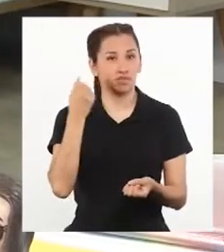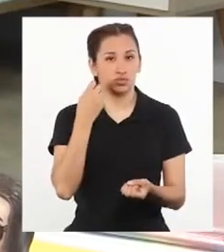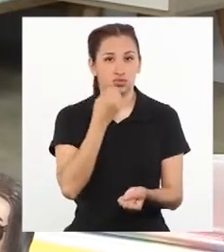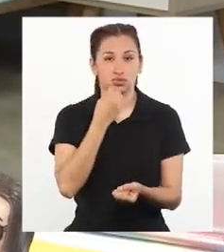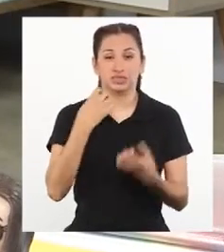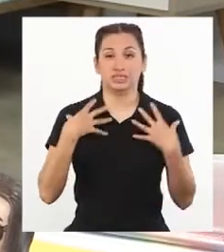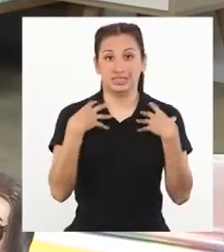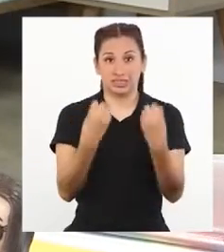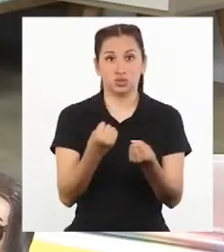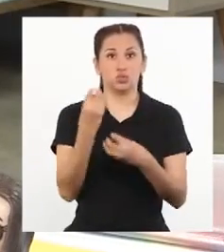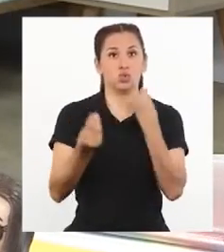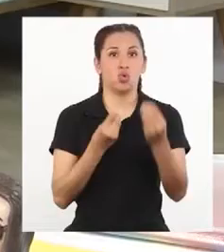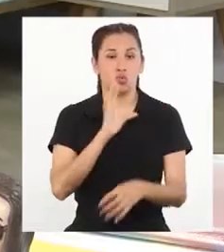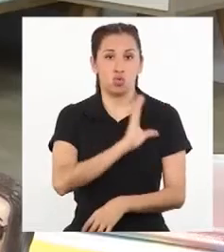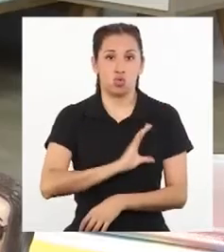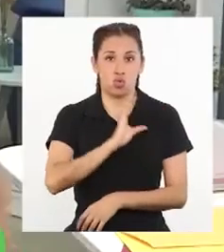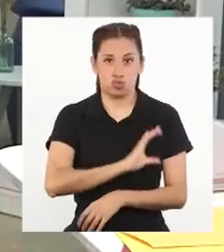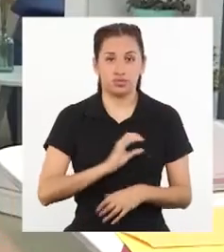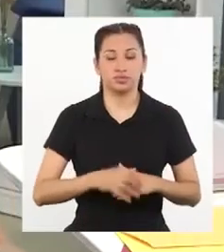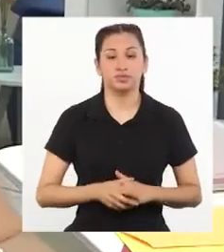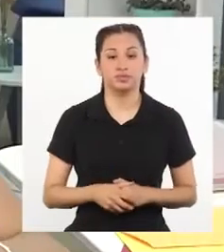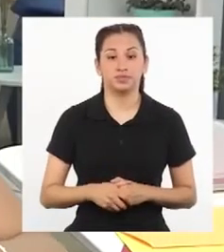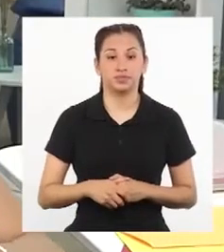salud a través del comportamiento.